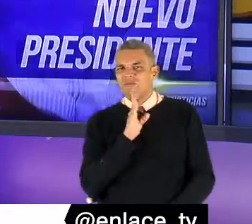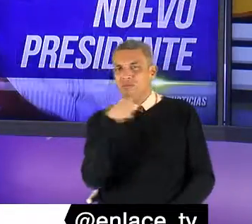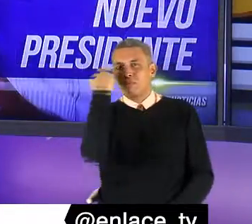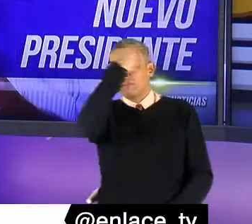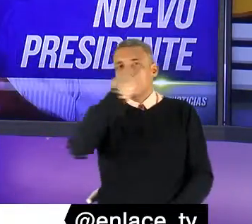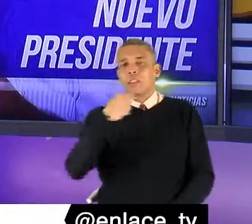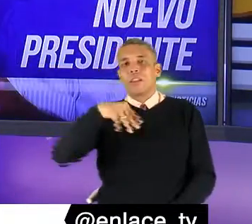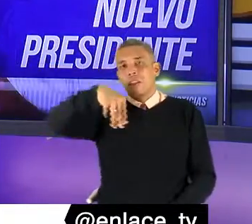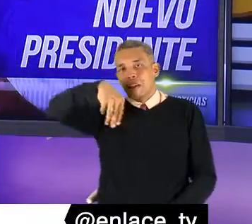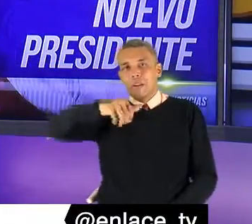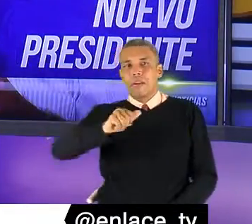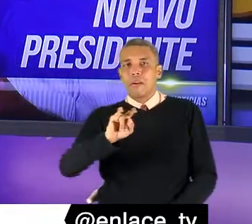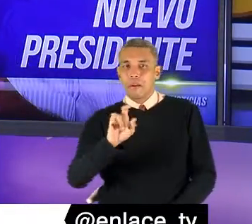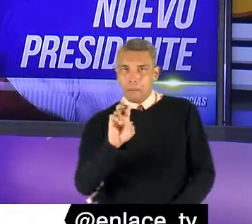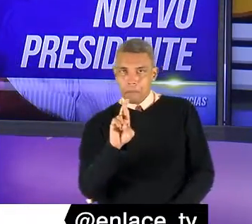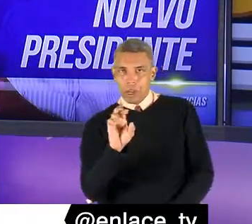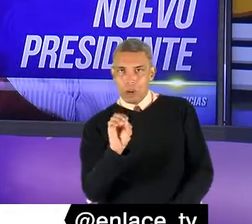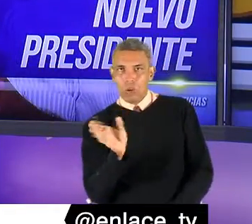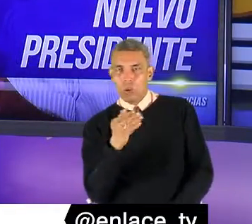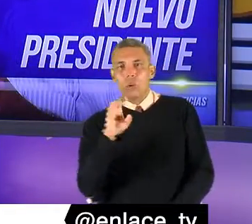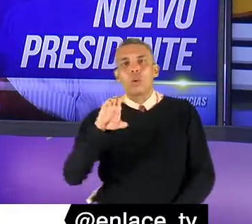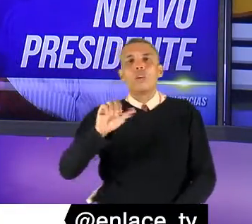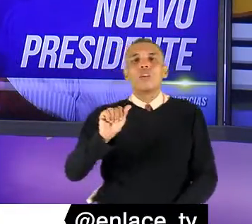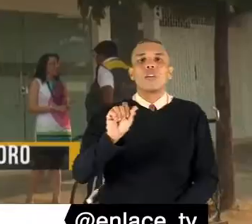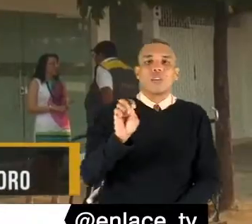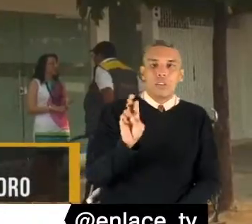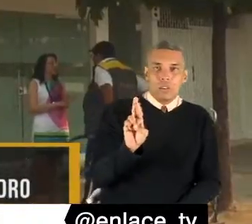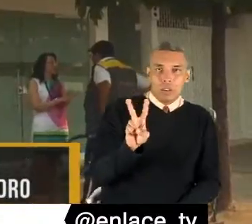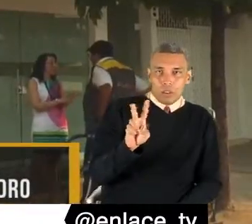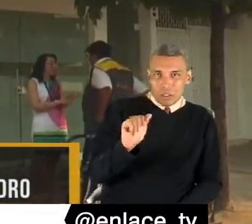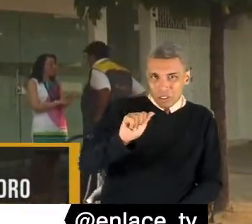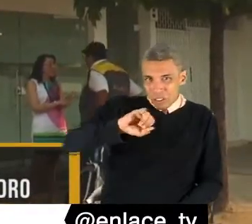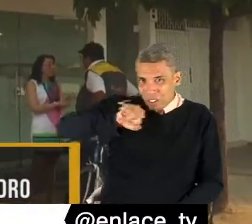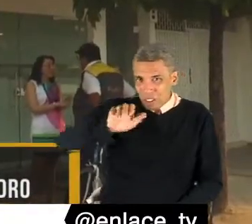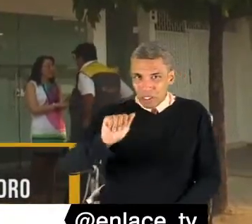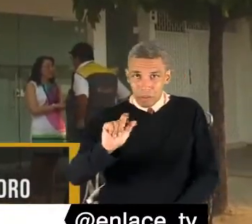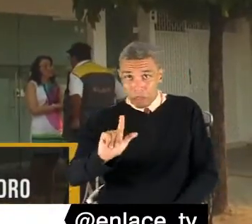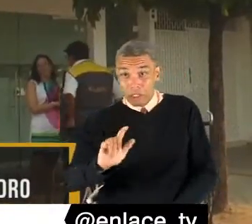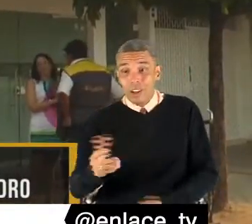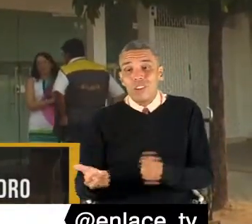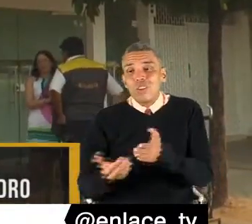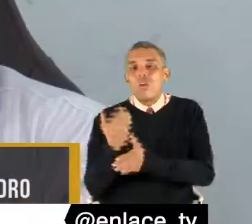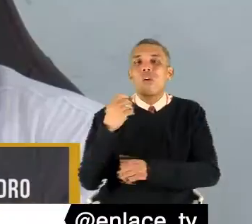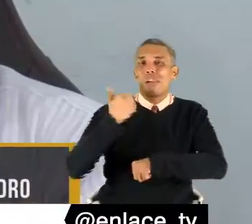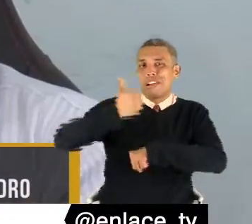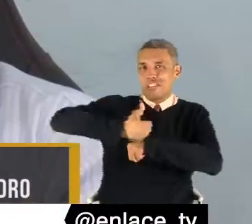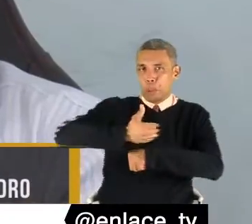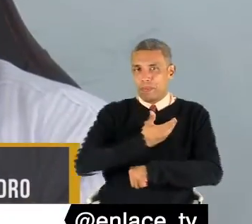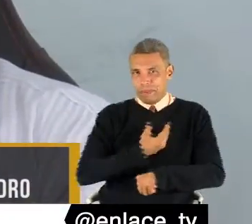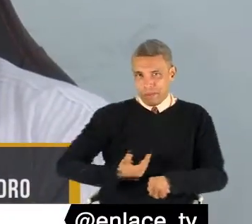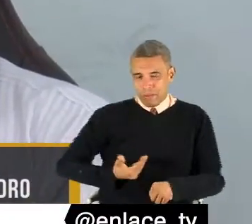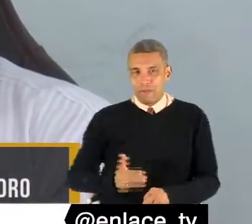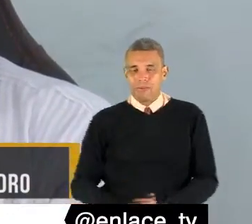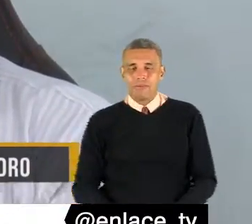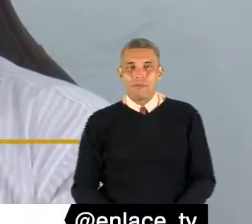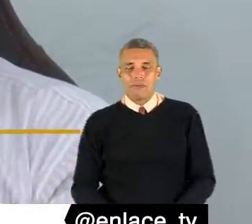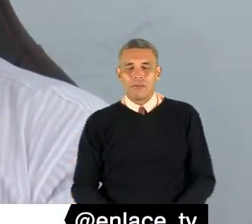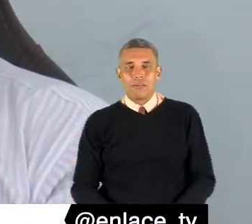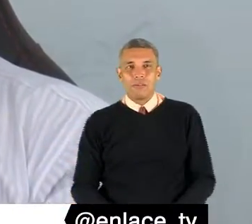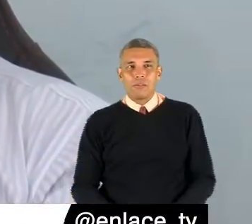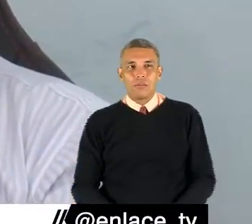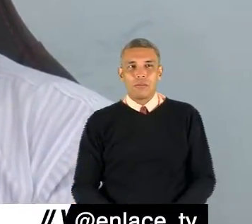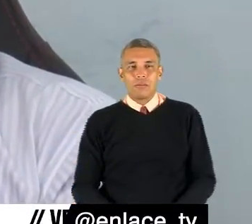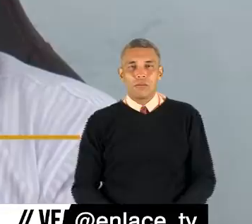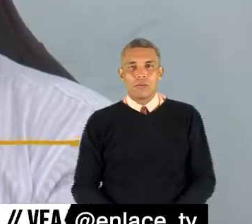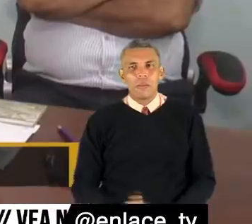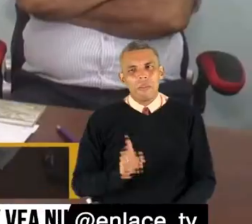de la mano con la academia. La Cámara de Comercio de Barranca Bermeja tiene nuevo presidente. Se trata del industrial Mauro Carvajal, quien